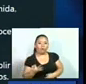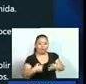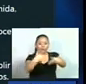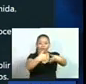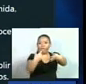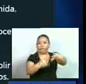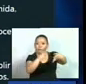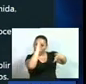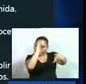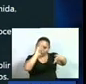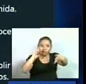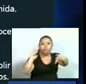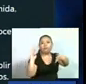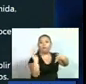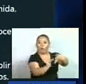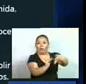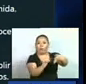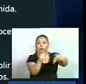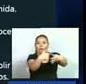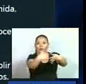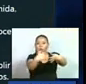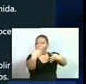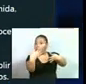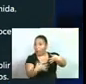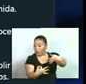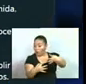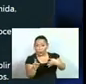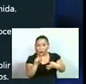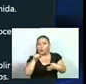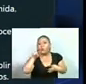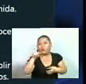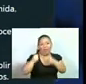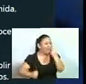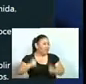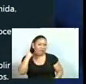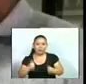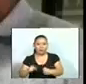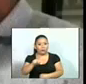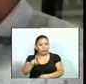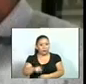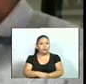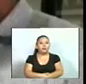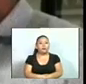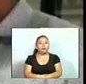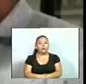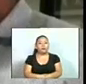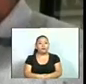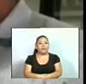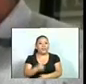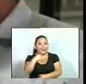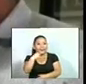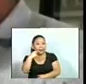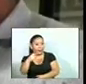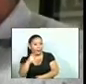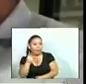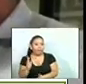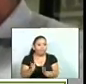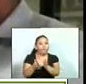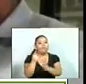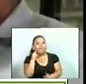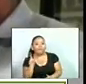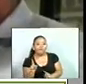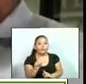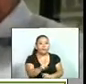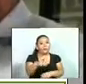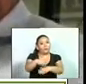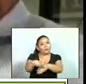cumplir la Constitución y las leyes, más no sus caprichos. Quien salió al paso de esta solicitud fue